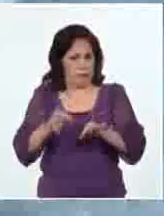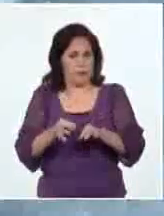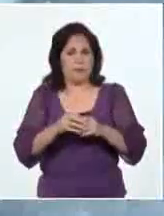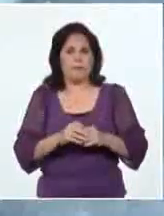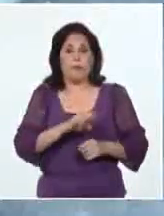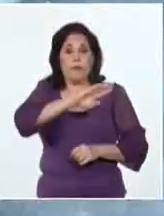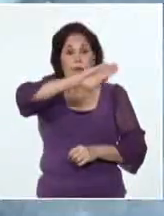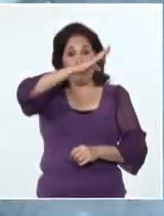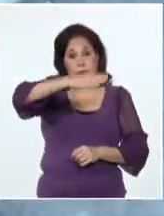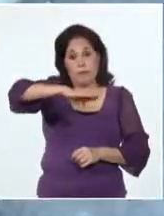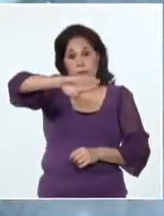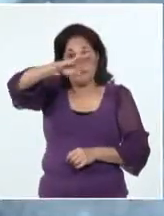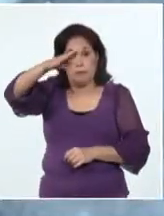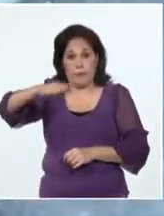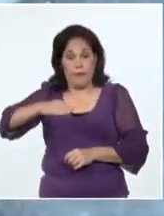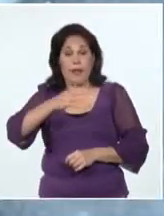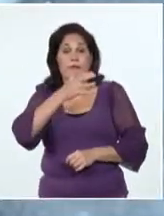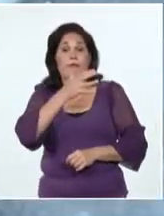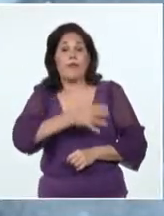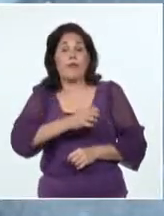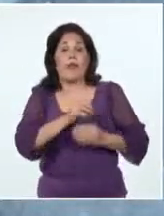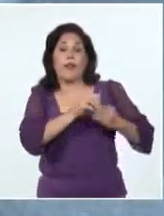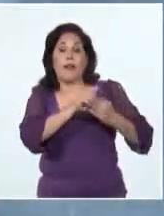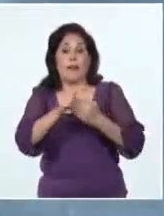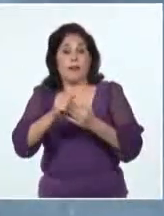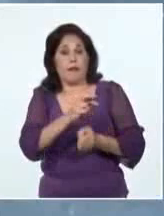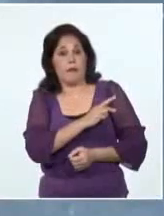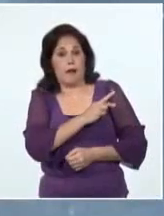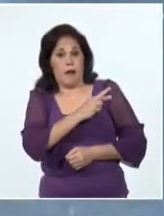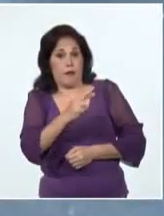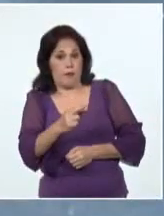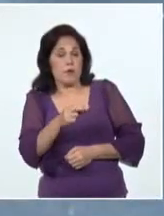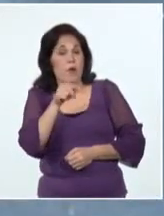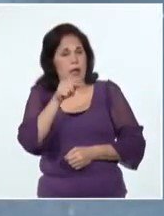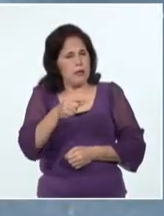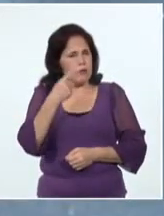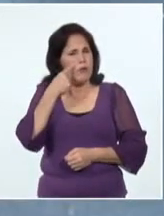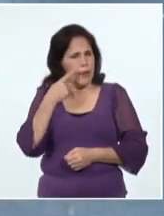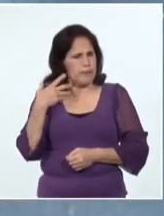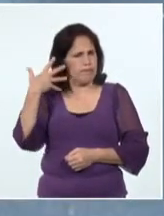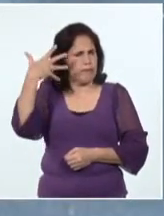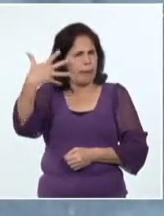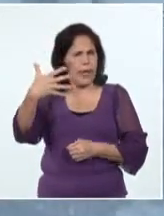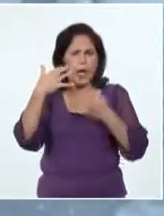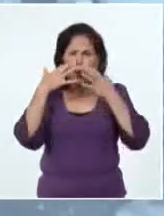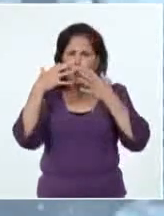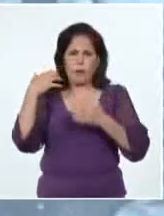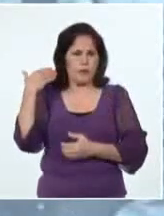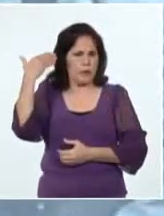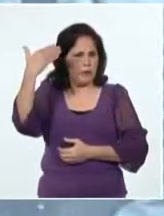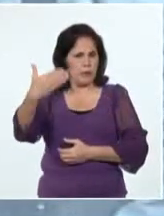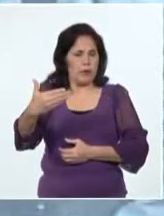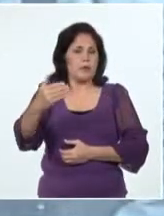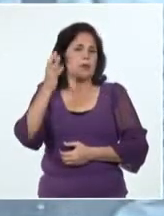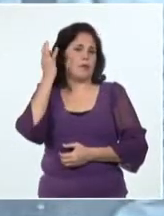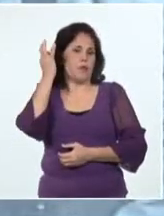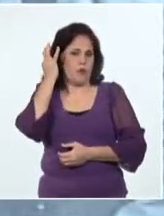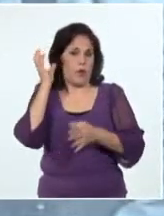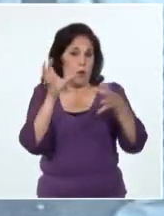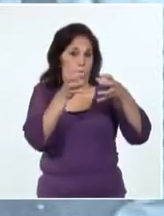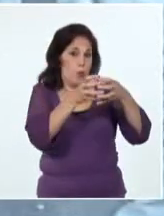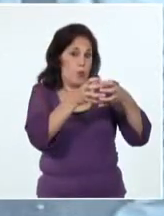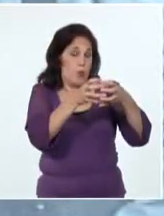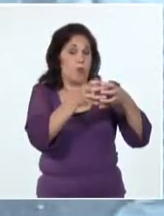Desde la Sierra Maestra, el líder histórico de la Revolución Cubana avizoró el trascendental papel de las mujeres. El pelotón